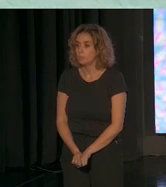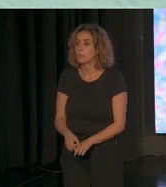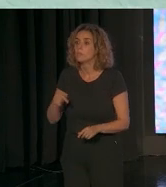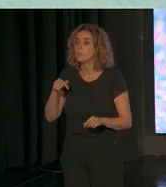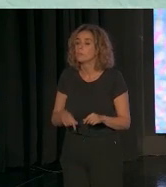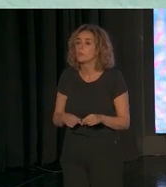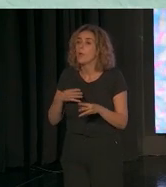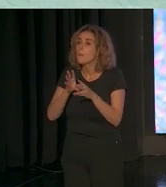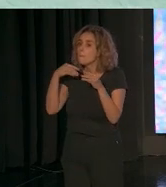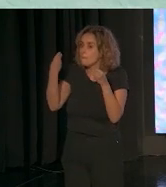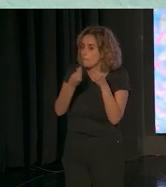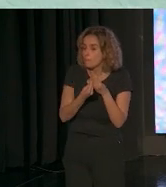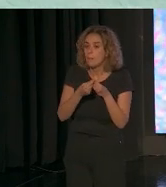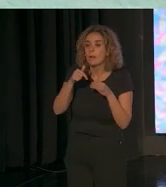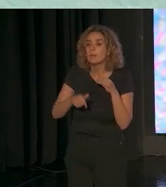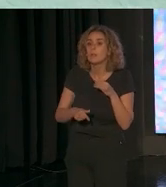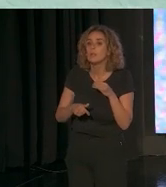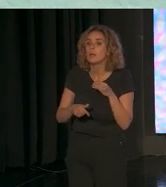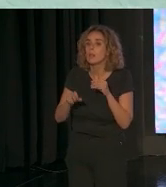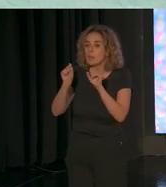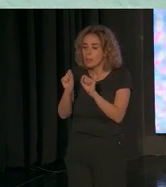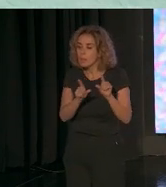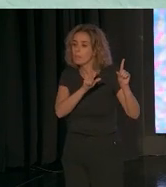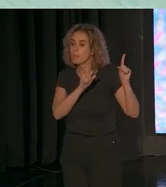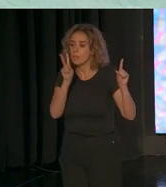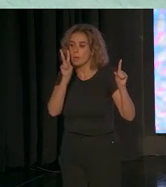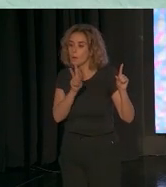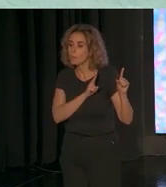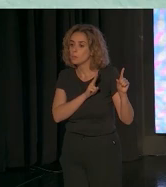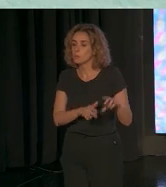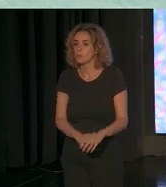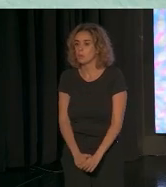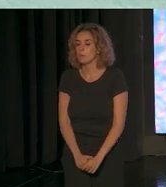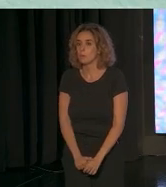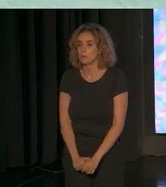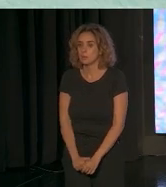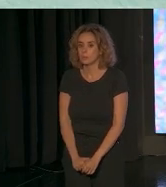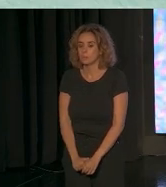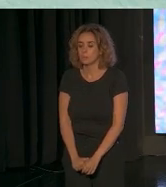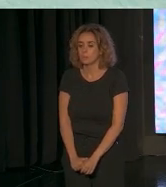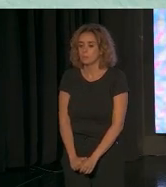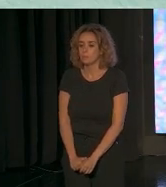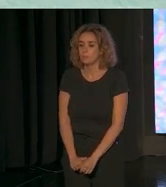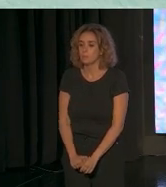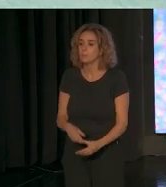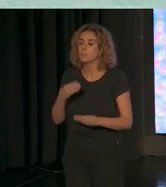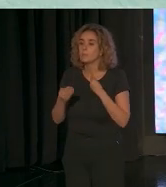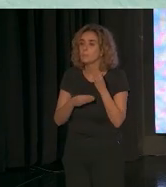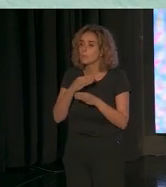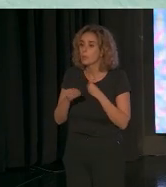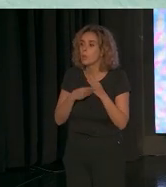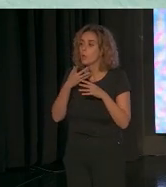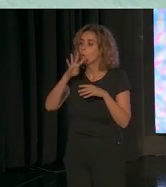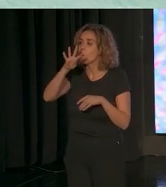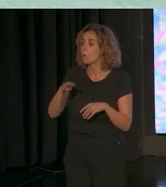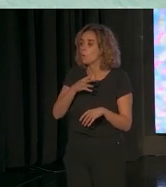Partimos de ese marco teórico, lógicamente, y esta diapositiva así que os la dejo 3 segundos más porque sé que a Mercedes le va a hacer muy feliz ver una